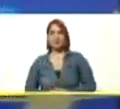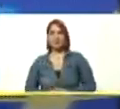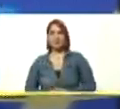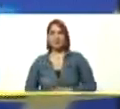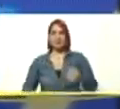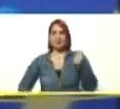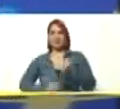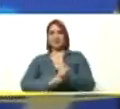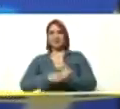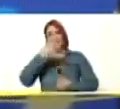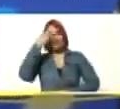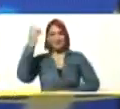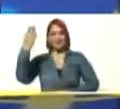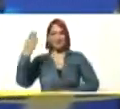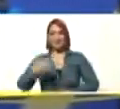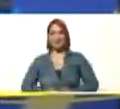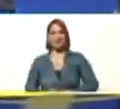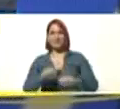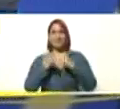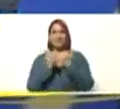con esa sala situacional,